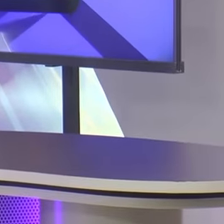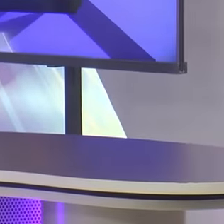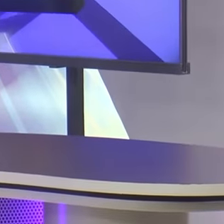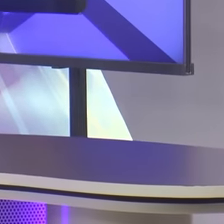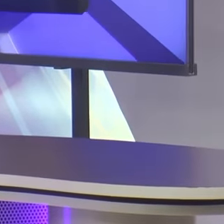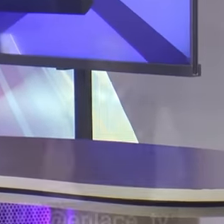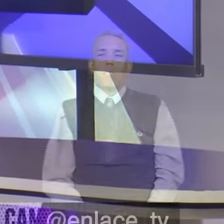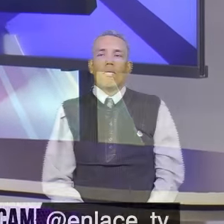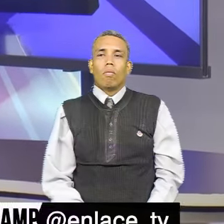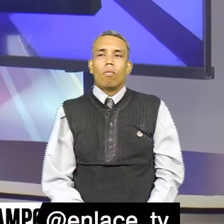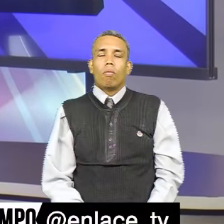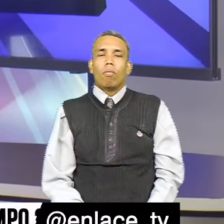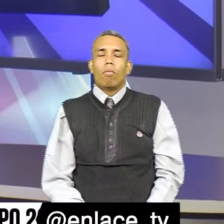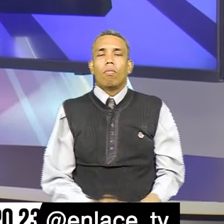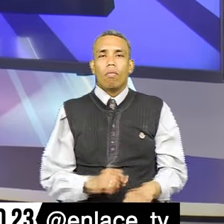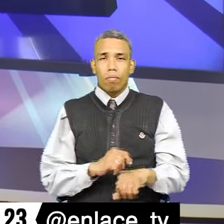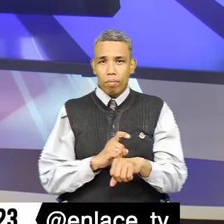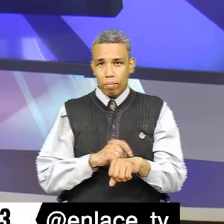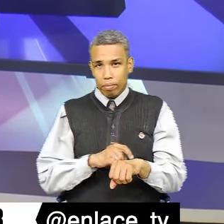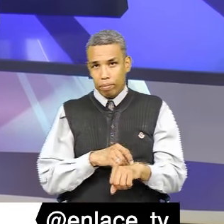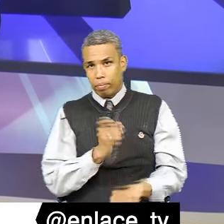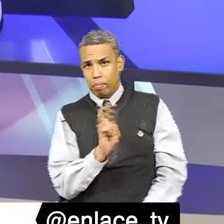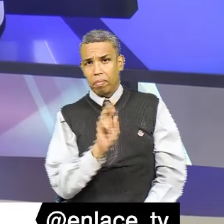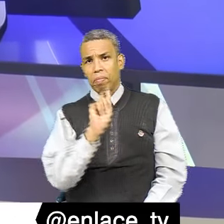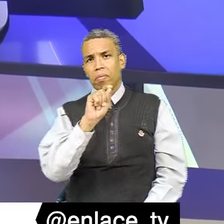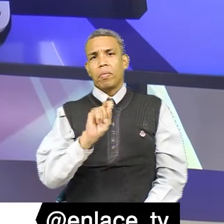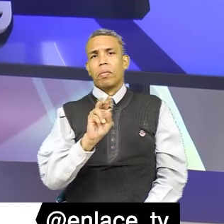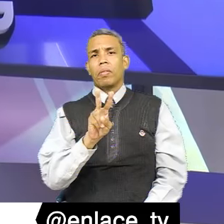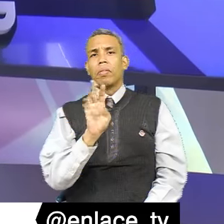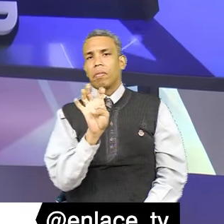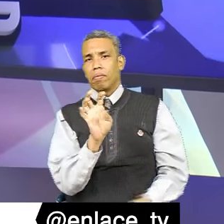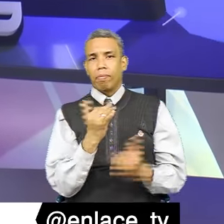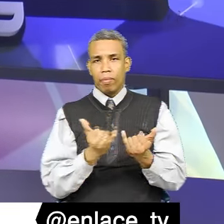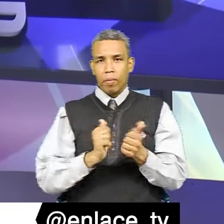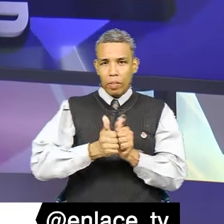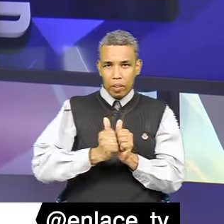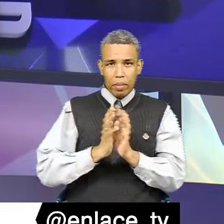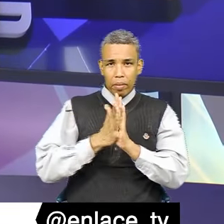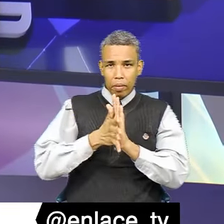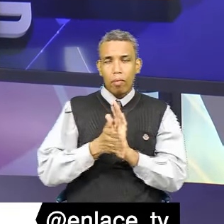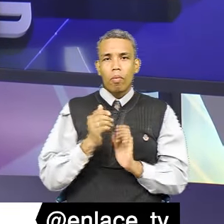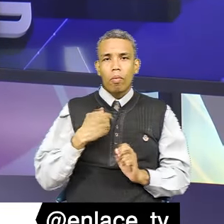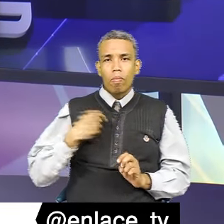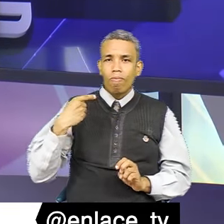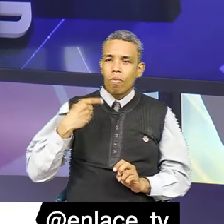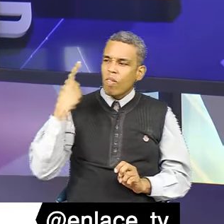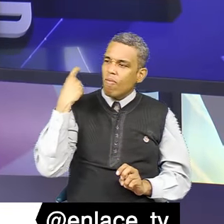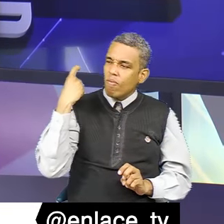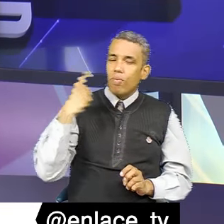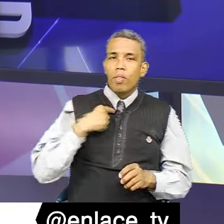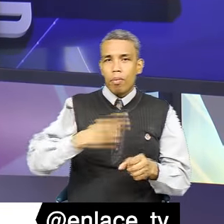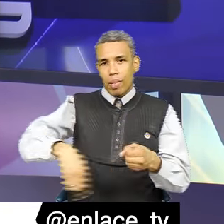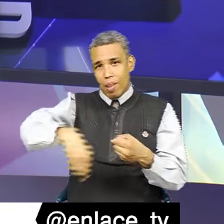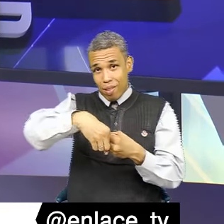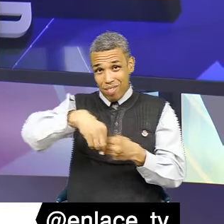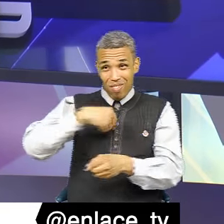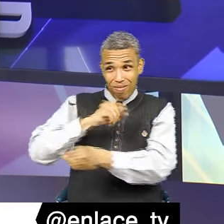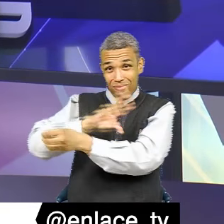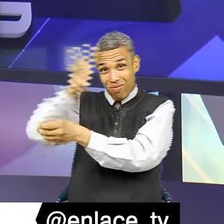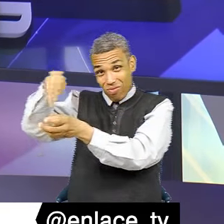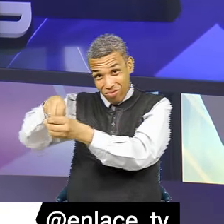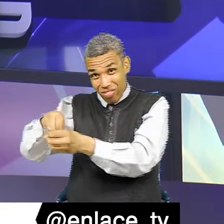12 del mediodía, 29 minutos y continuamos con información deportiva. Alianza Petrolera empató 1-1 contra Patriotas de visitante.